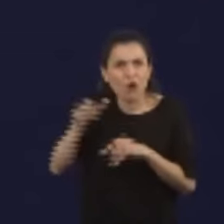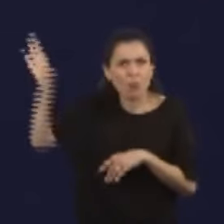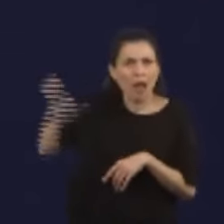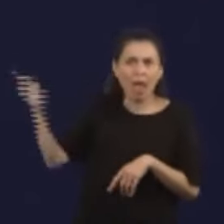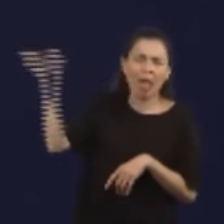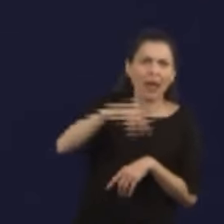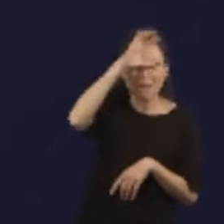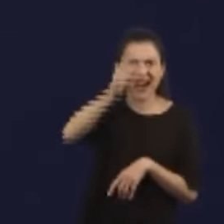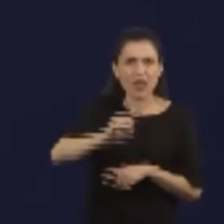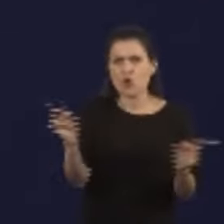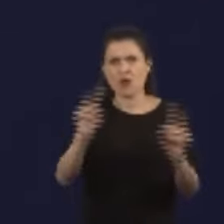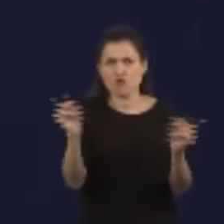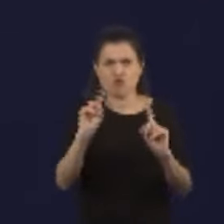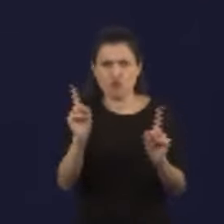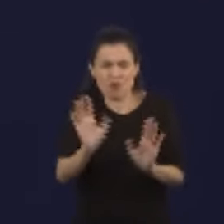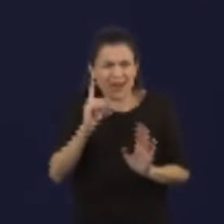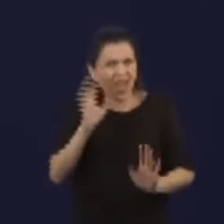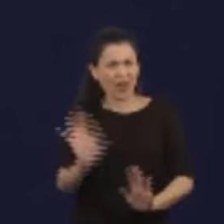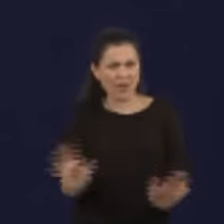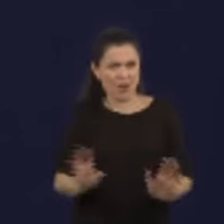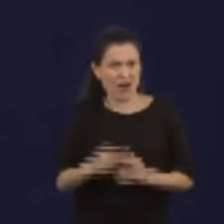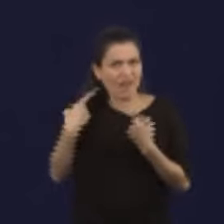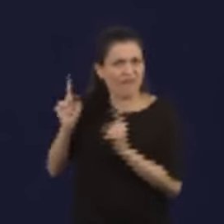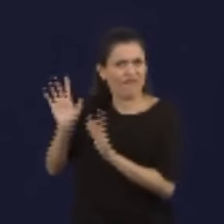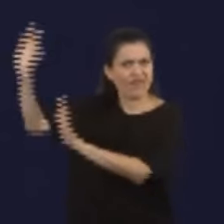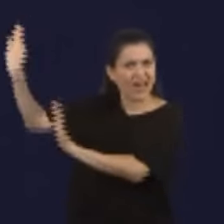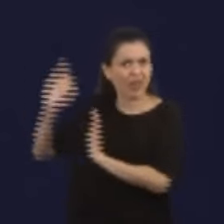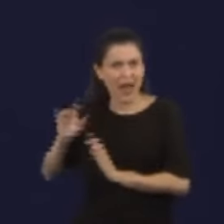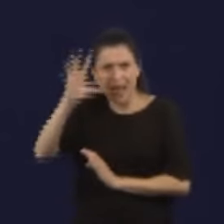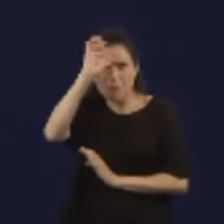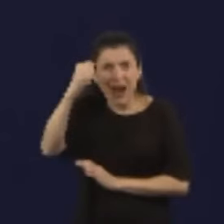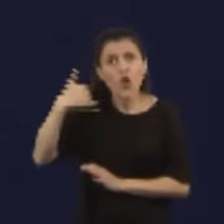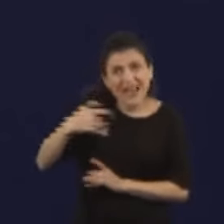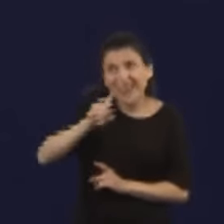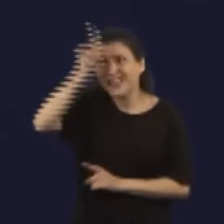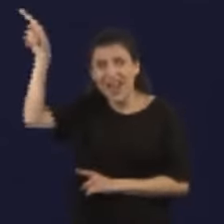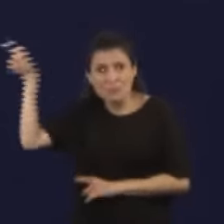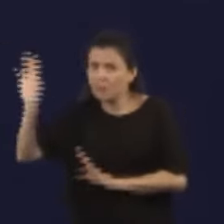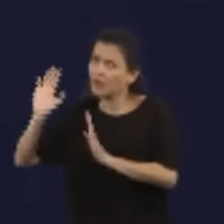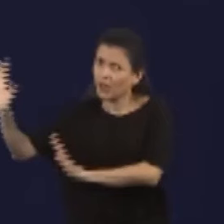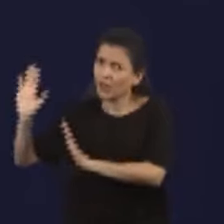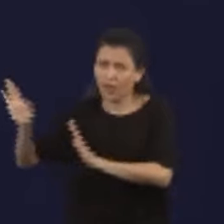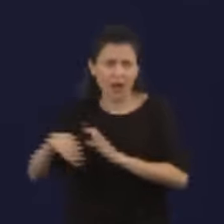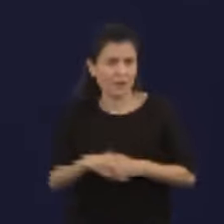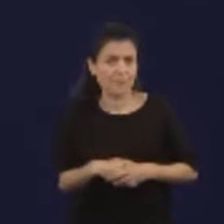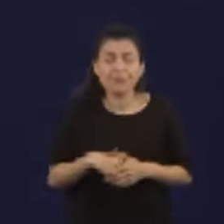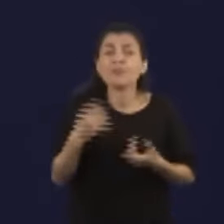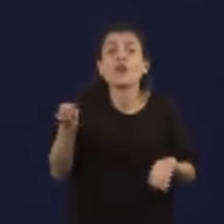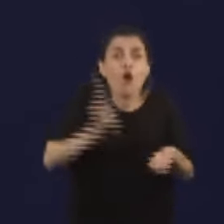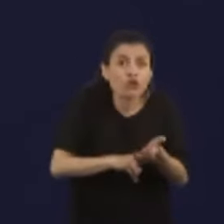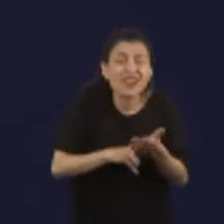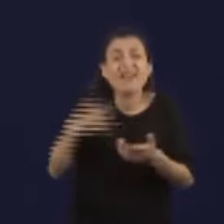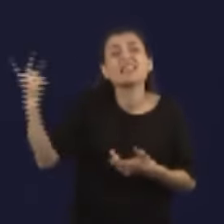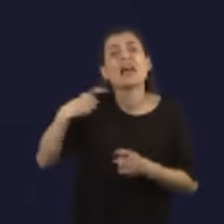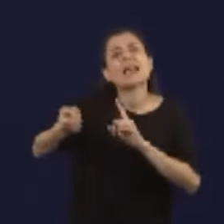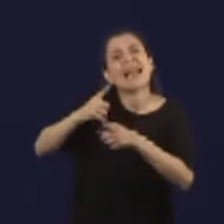España bajo ningún concepto eh Y porque te repito entendemos que la relación entre los pueblos está muy por